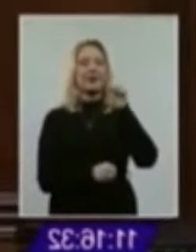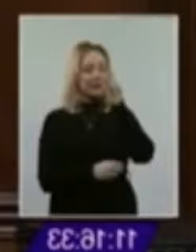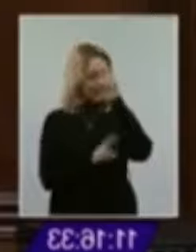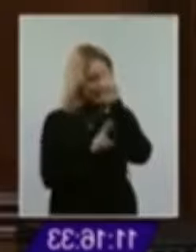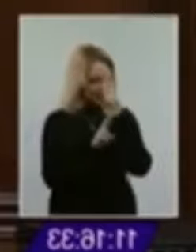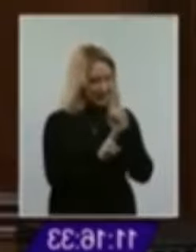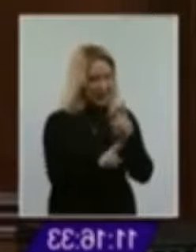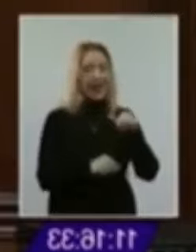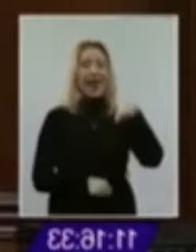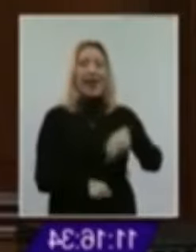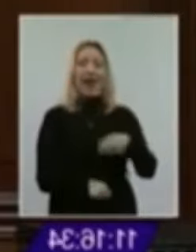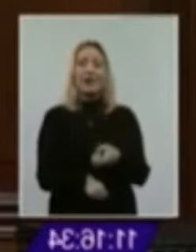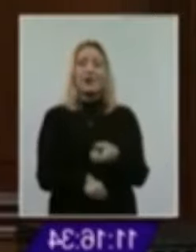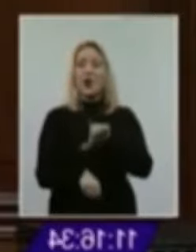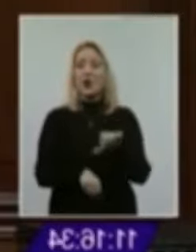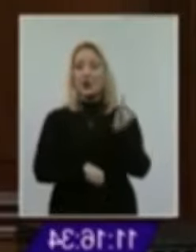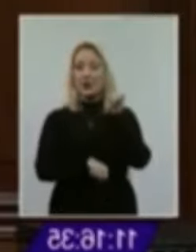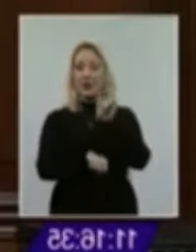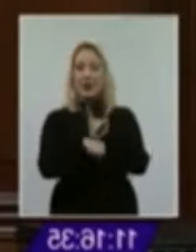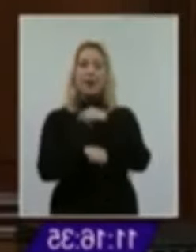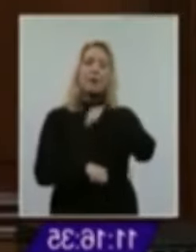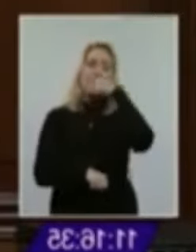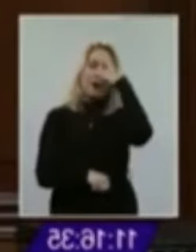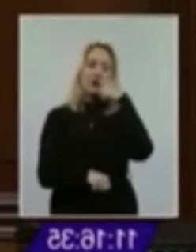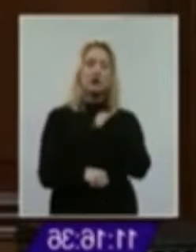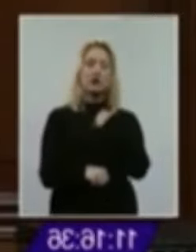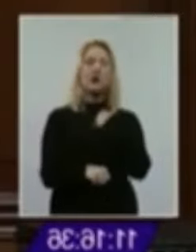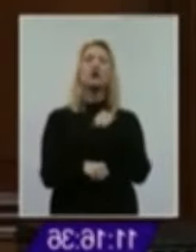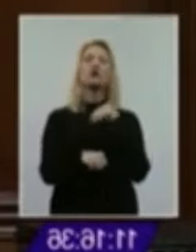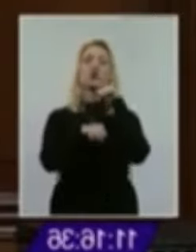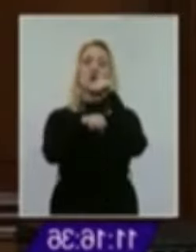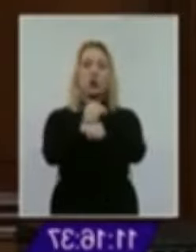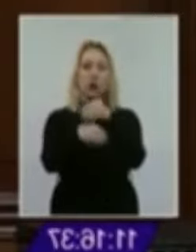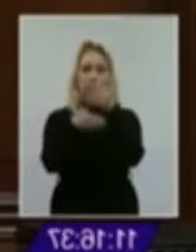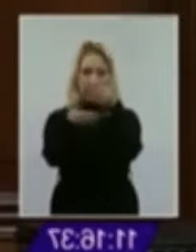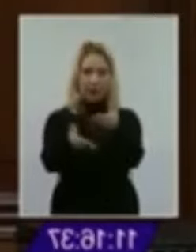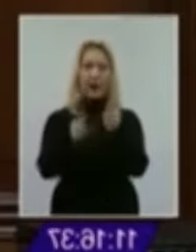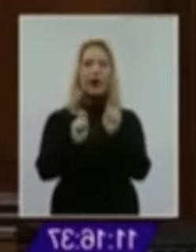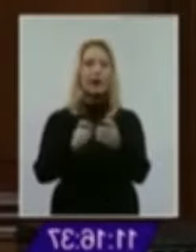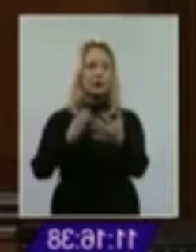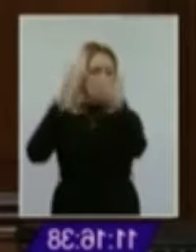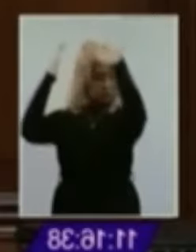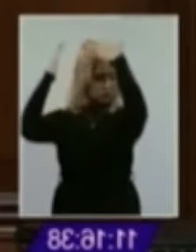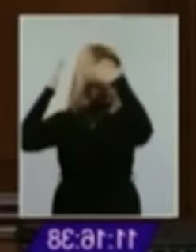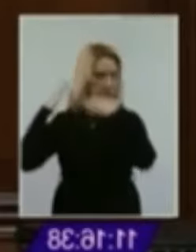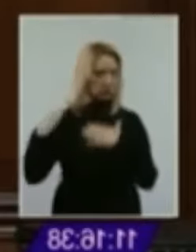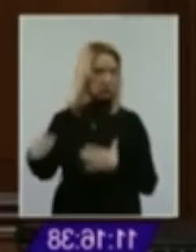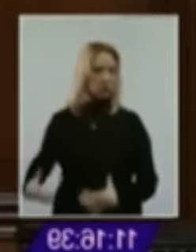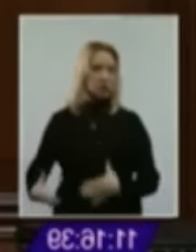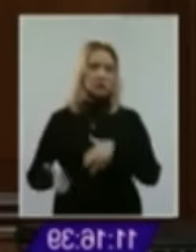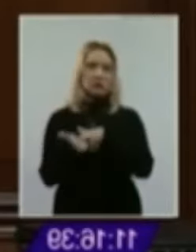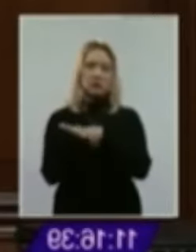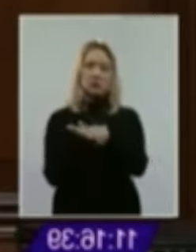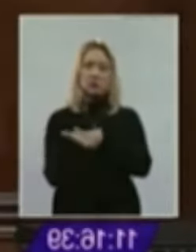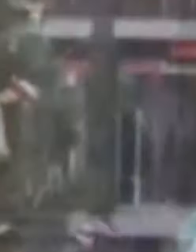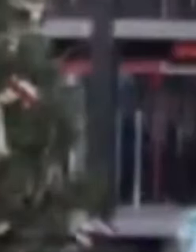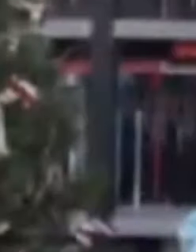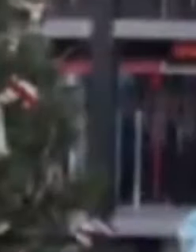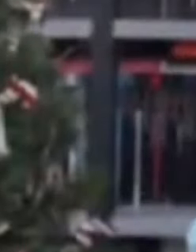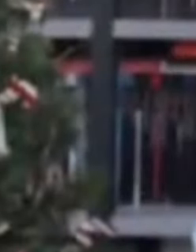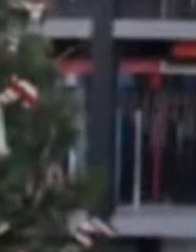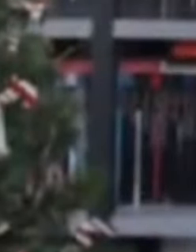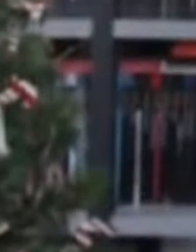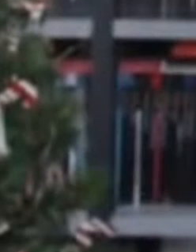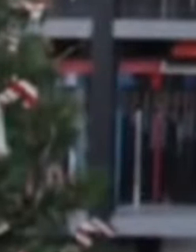hecho gala de nepotismo de lujos de tráfico de influencias Entonces es muy claro a lo que